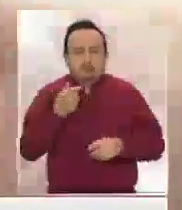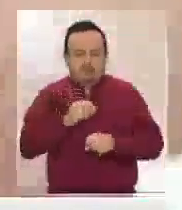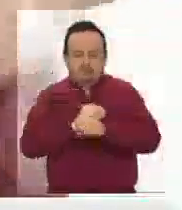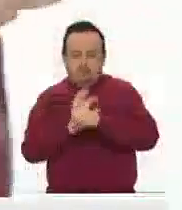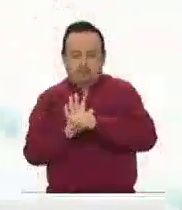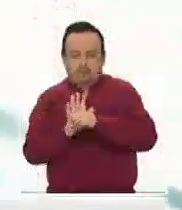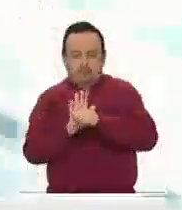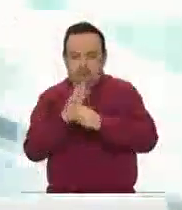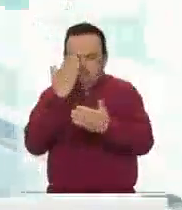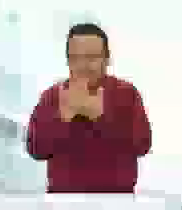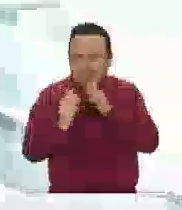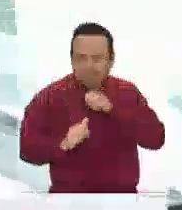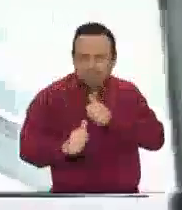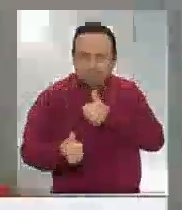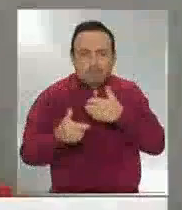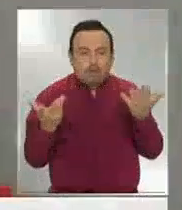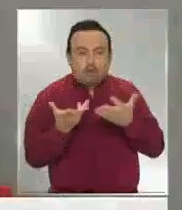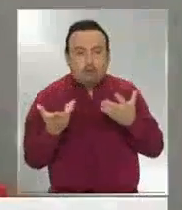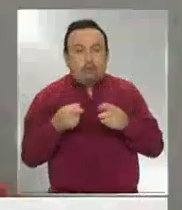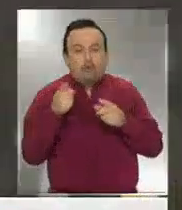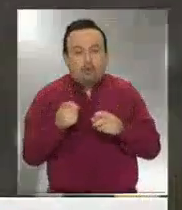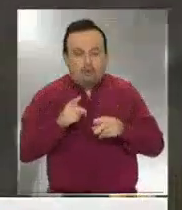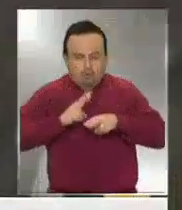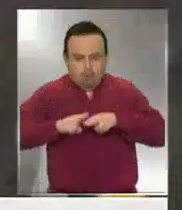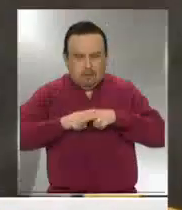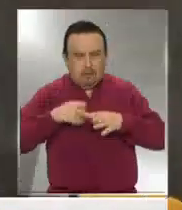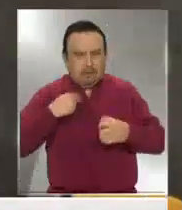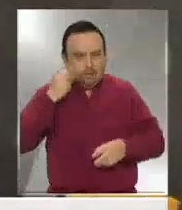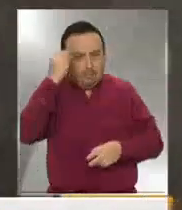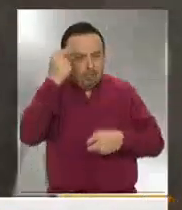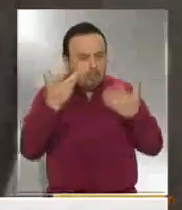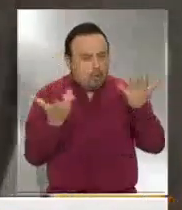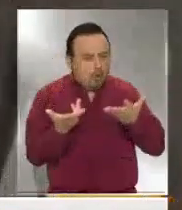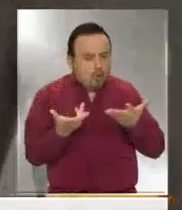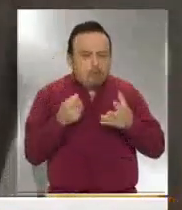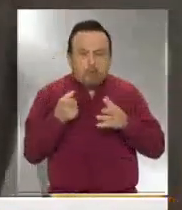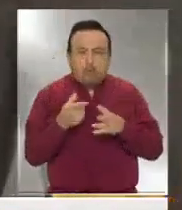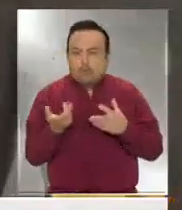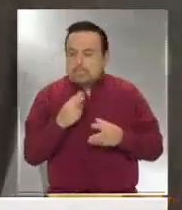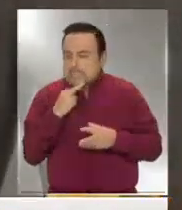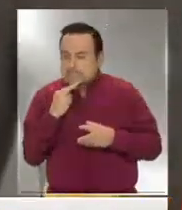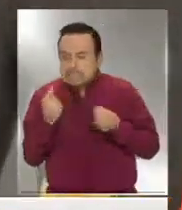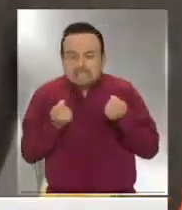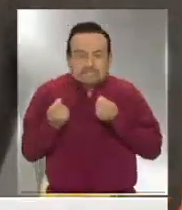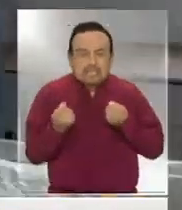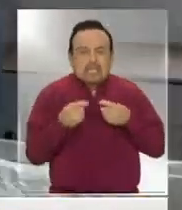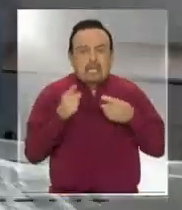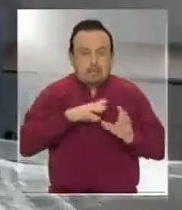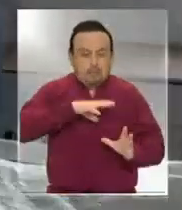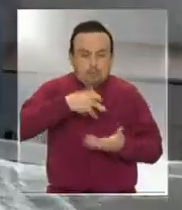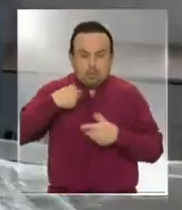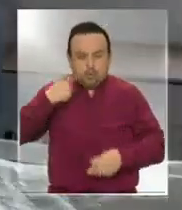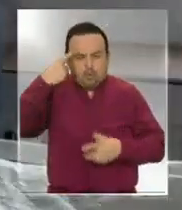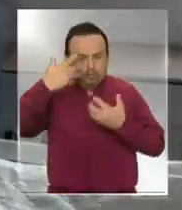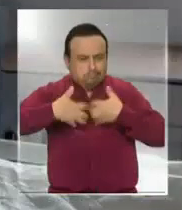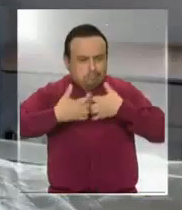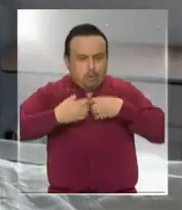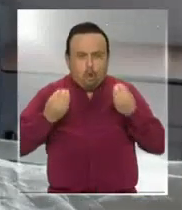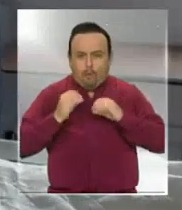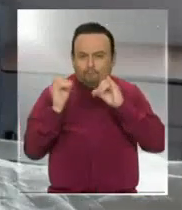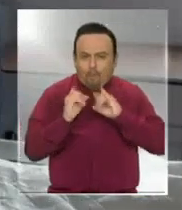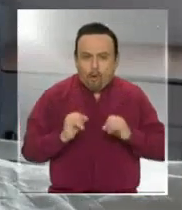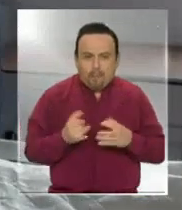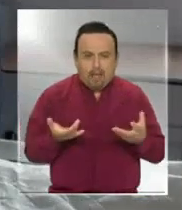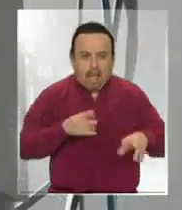coronavirus. Es por esto que las vías alternativas de producción que buscan compensar la escasez de recursos ya tienen al mundo analizando nuevas